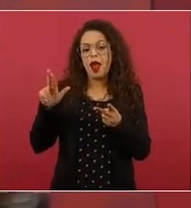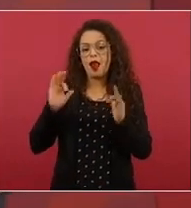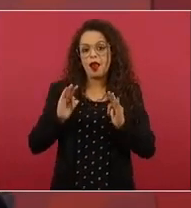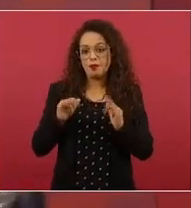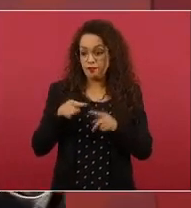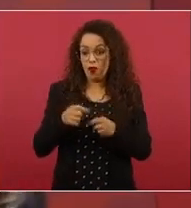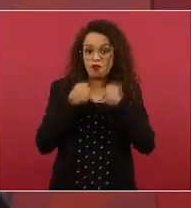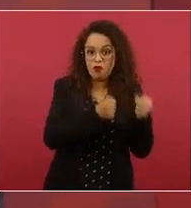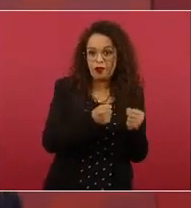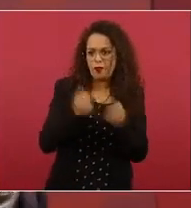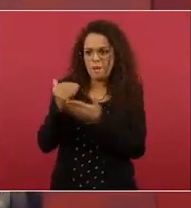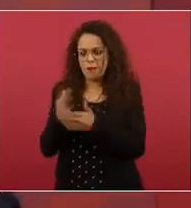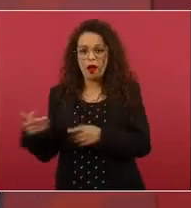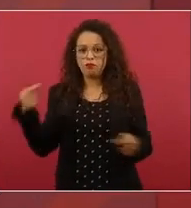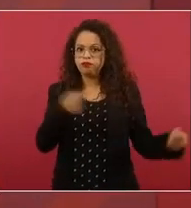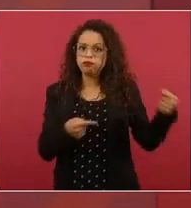enfrentaban.